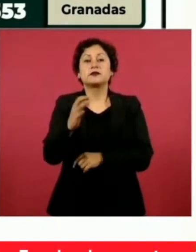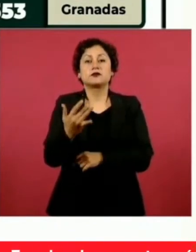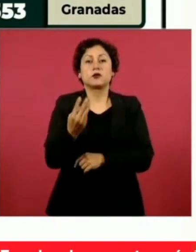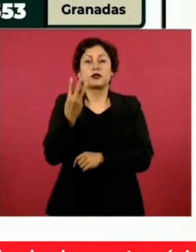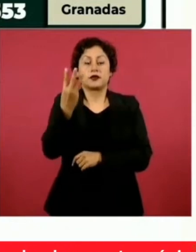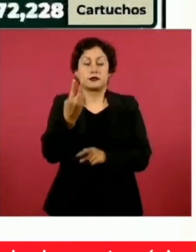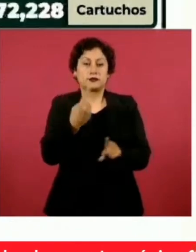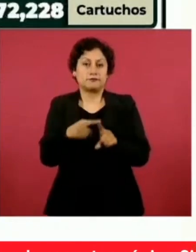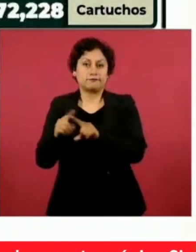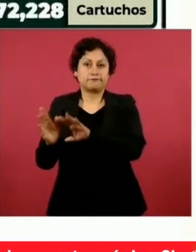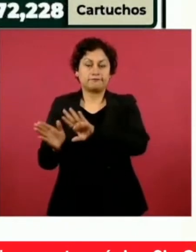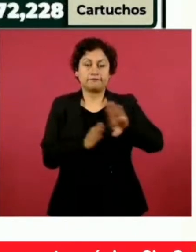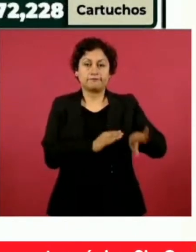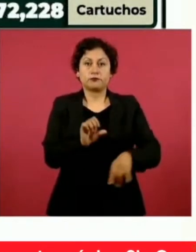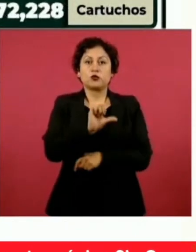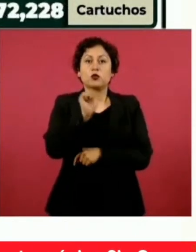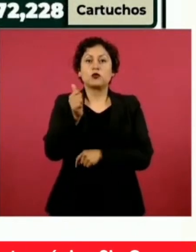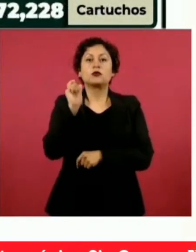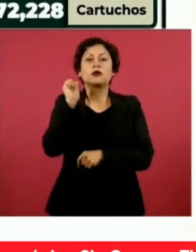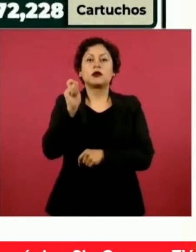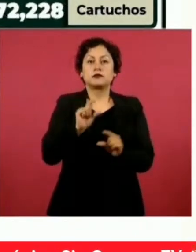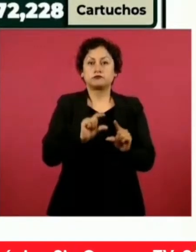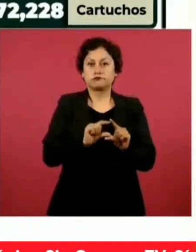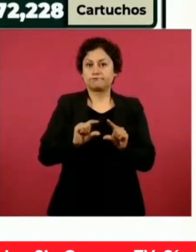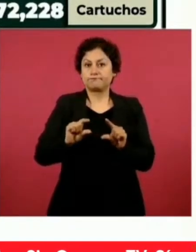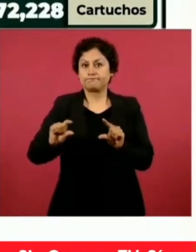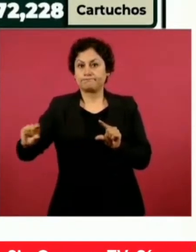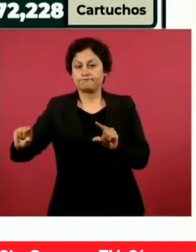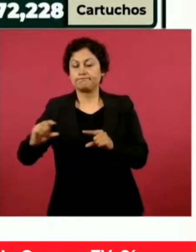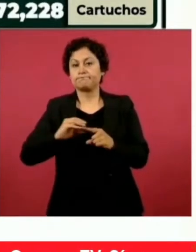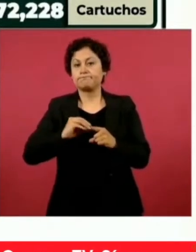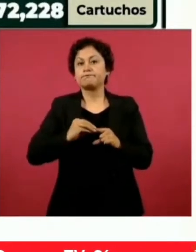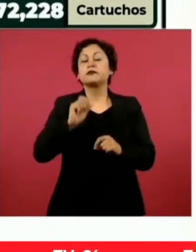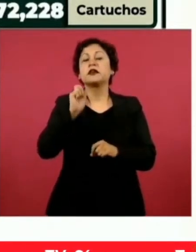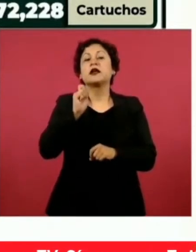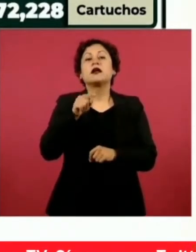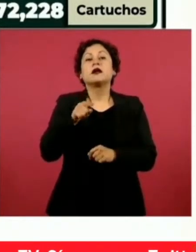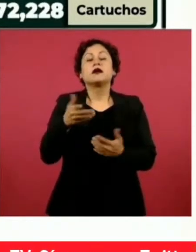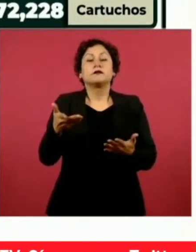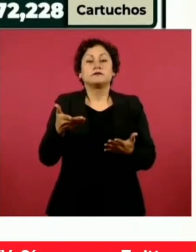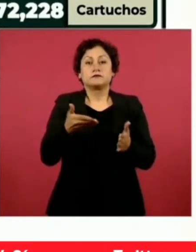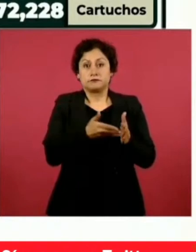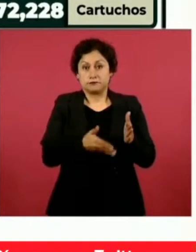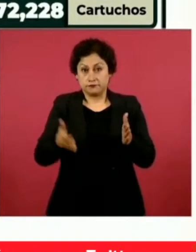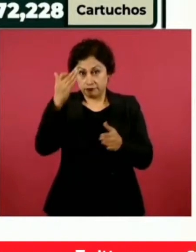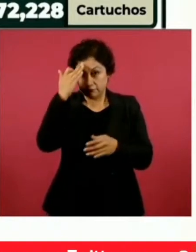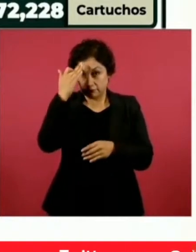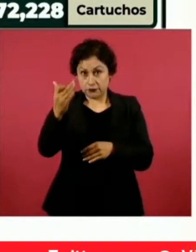sigue en lo que se refiere a cartuchos de armas de fuego en este periodo